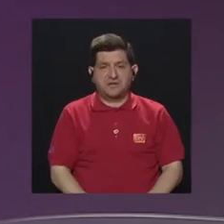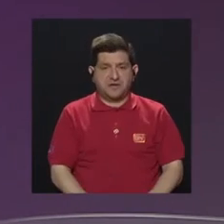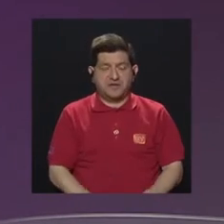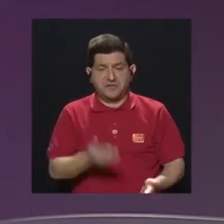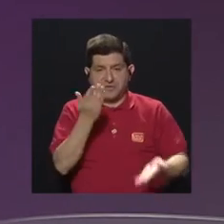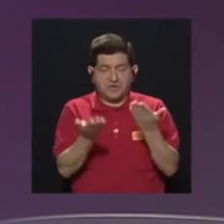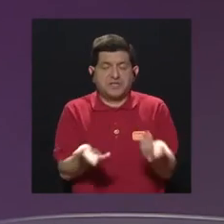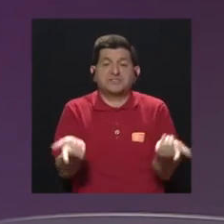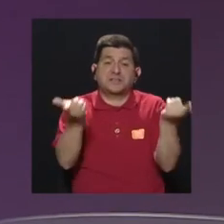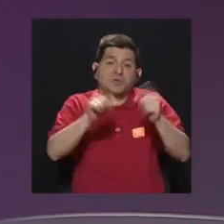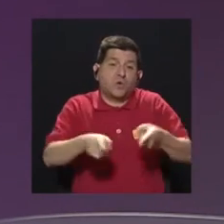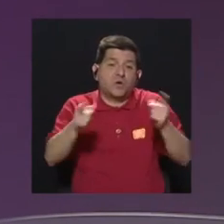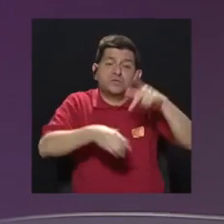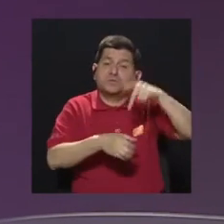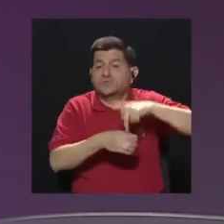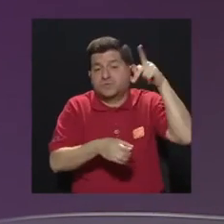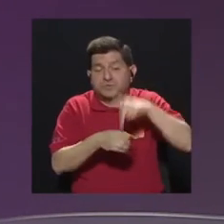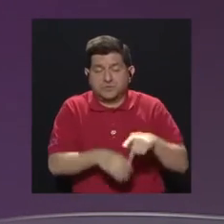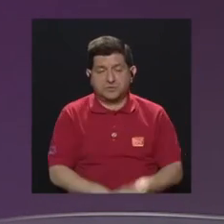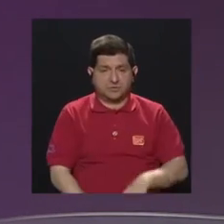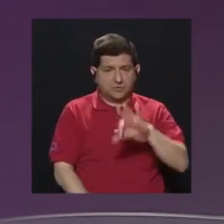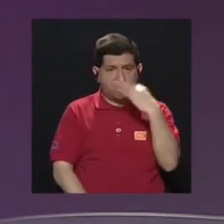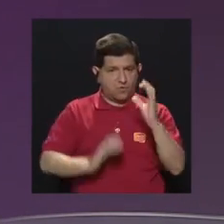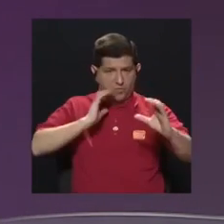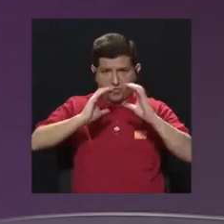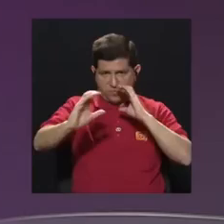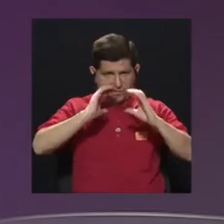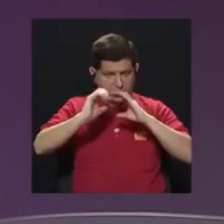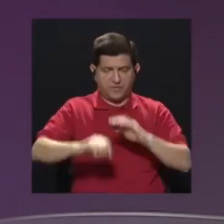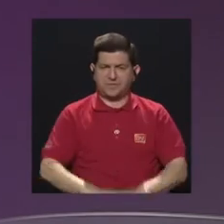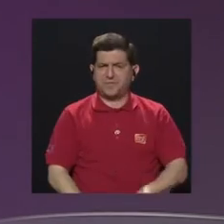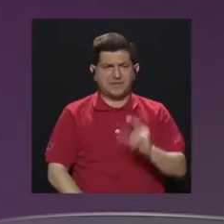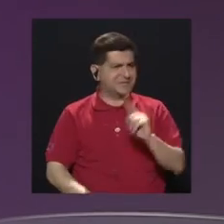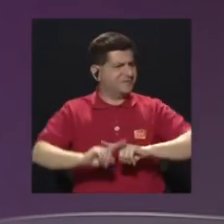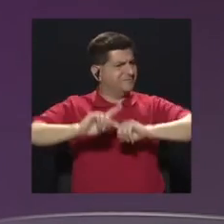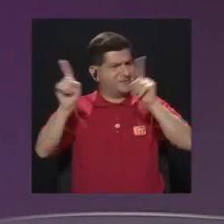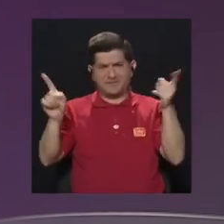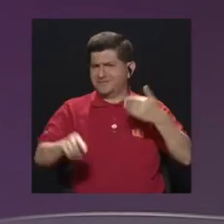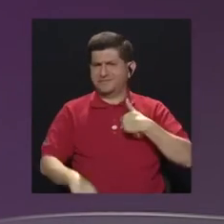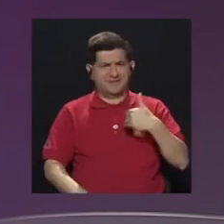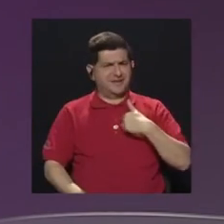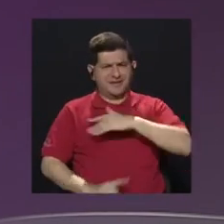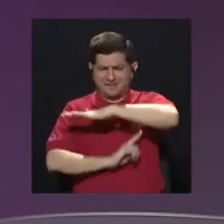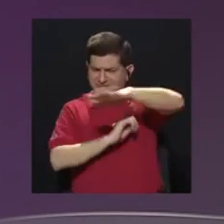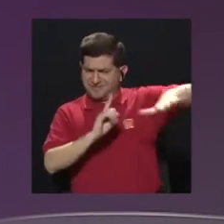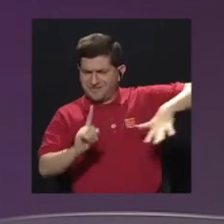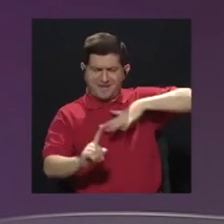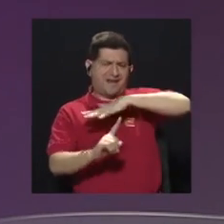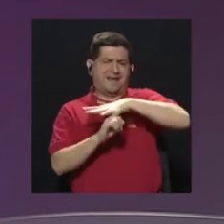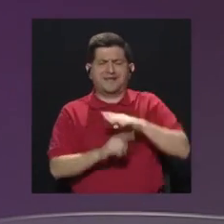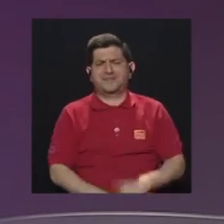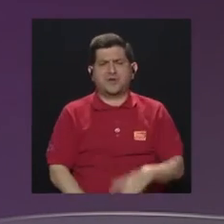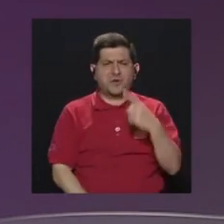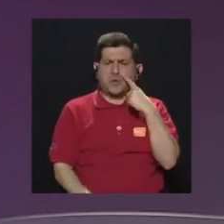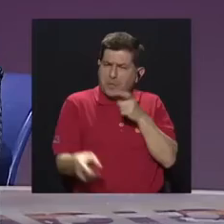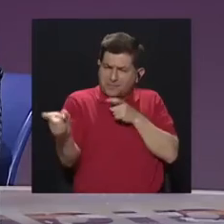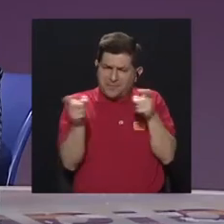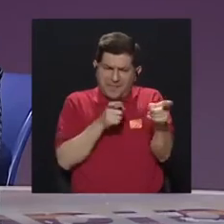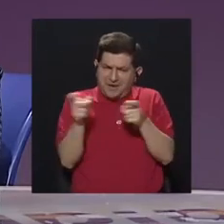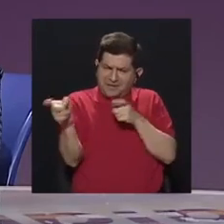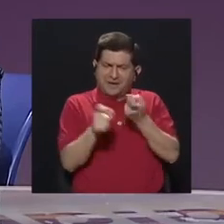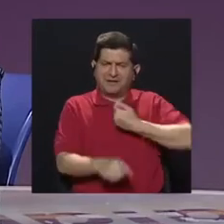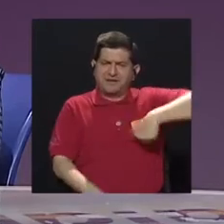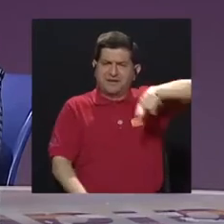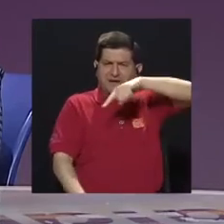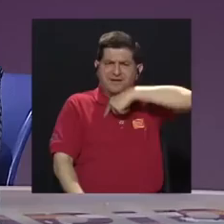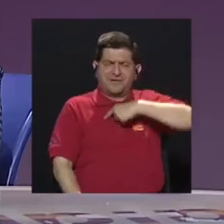el área de sucesos entonces los medios de comunicación no son una excepción al entorno patriarcal en que nosotras